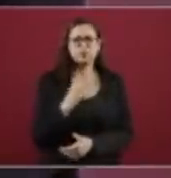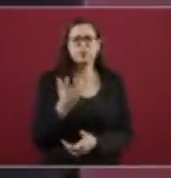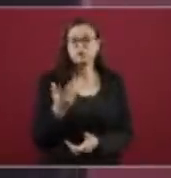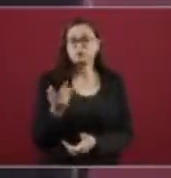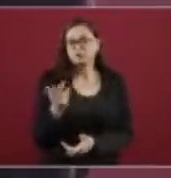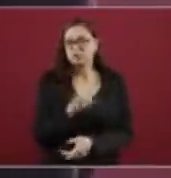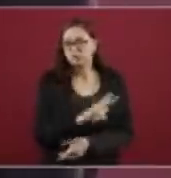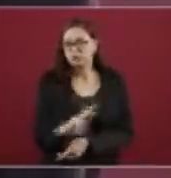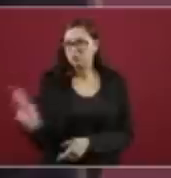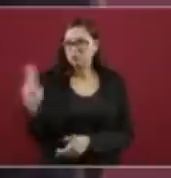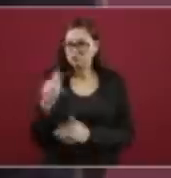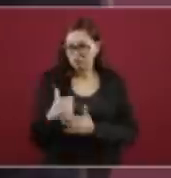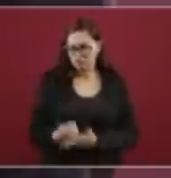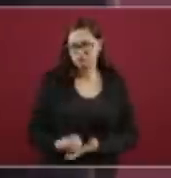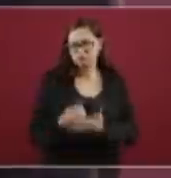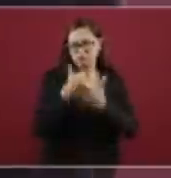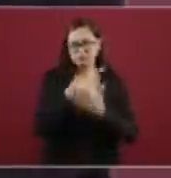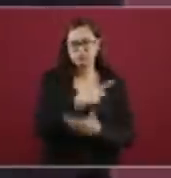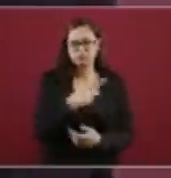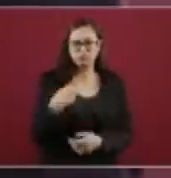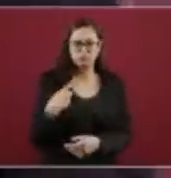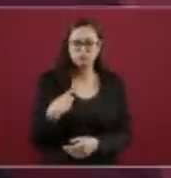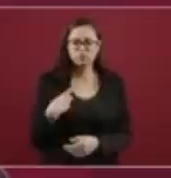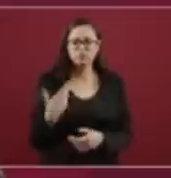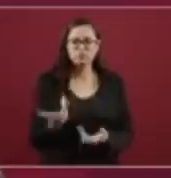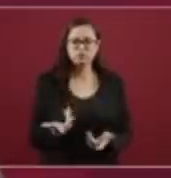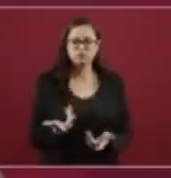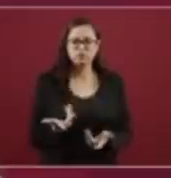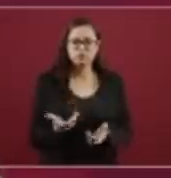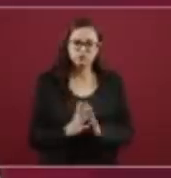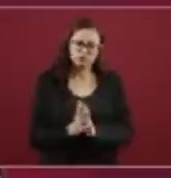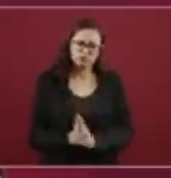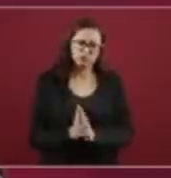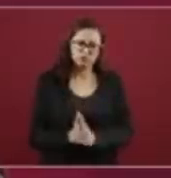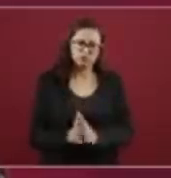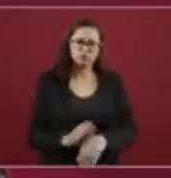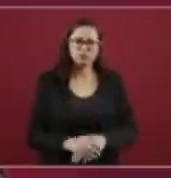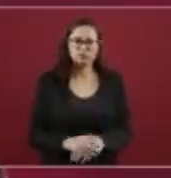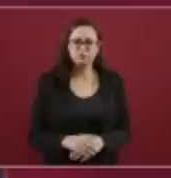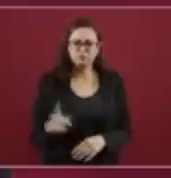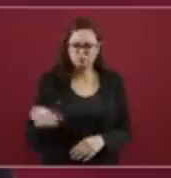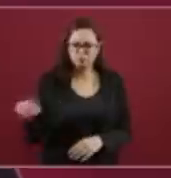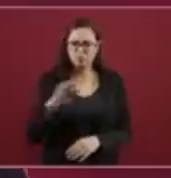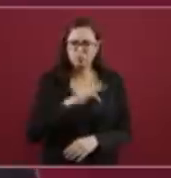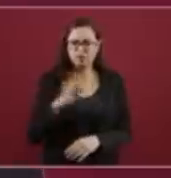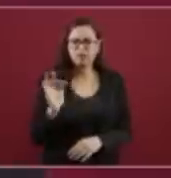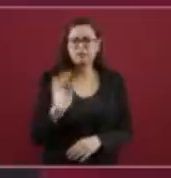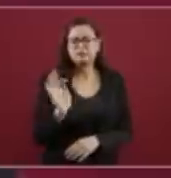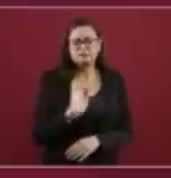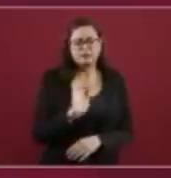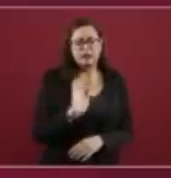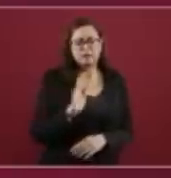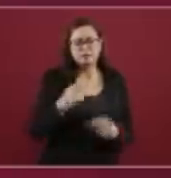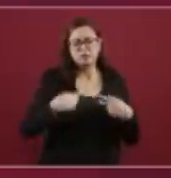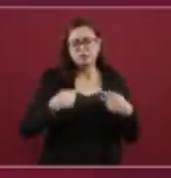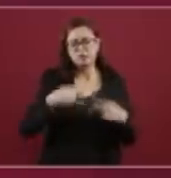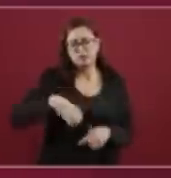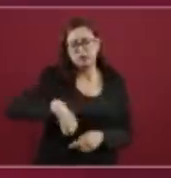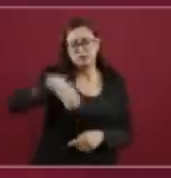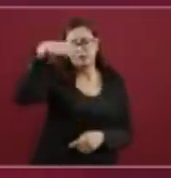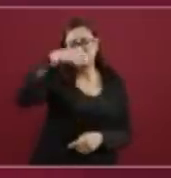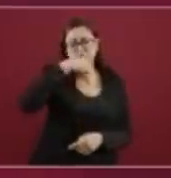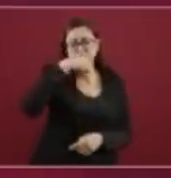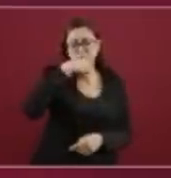ayudar, los que podamos hacerlo, que un adulto mayor pues no pueden